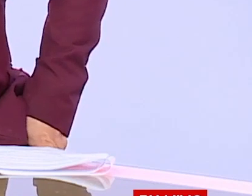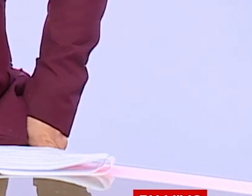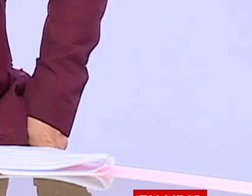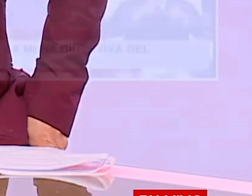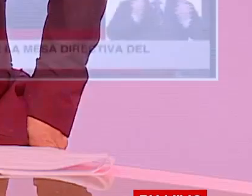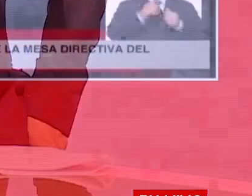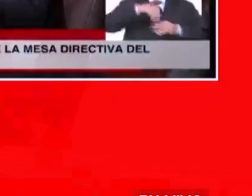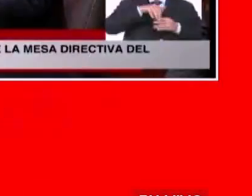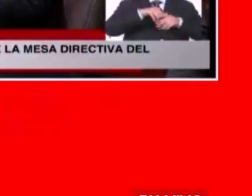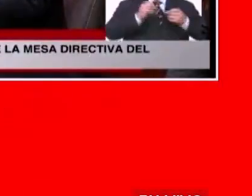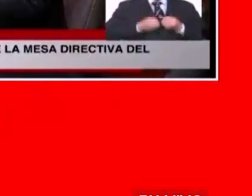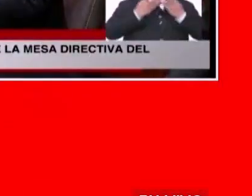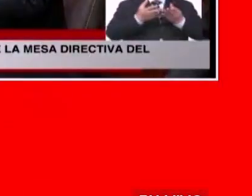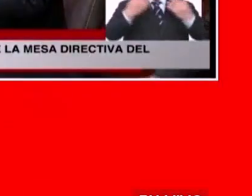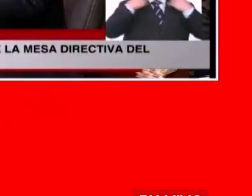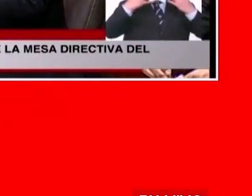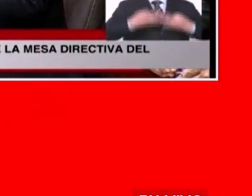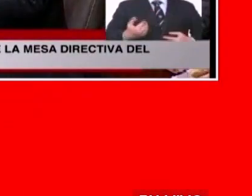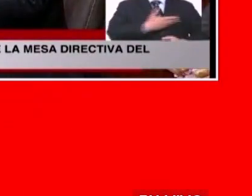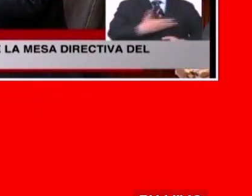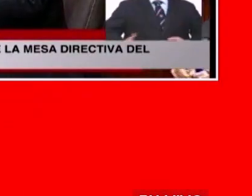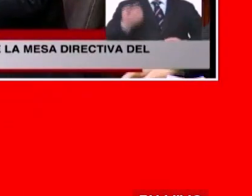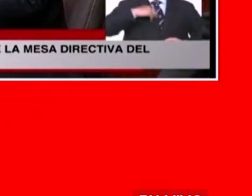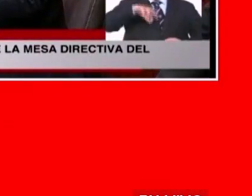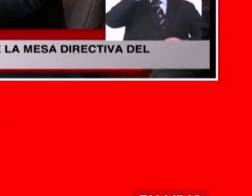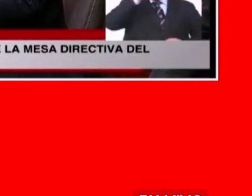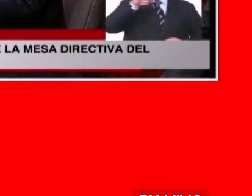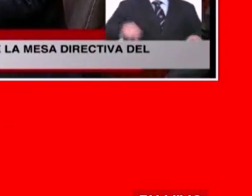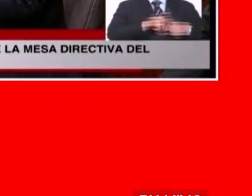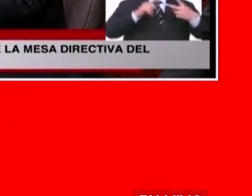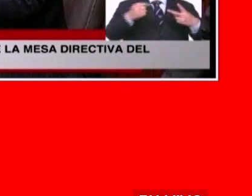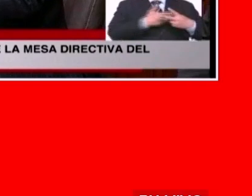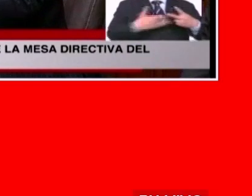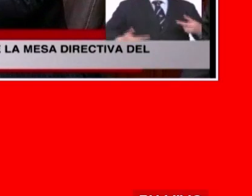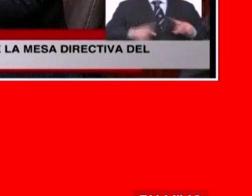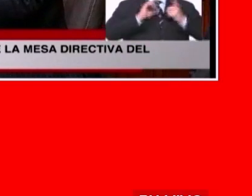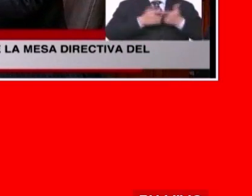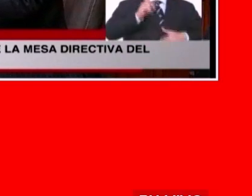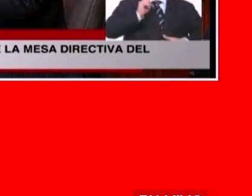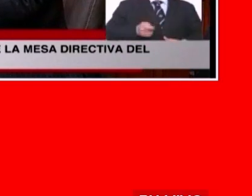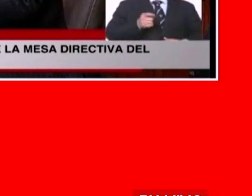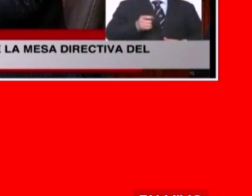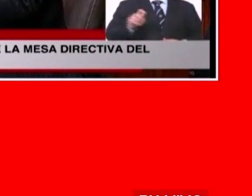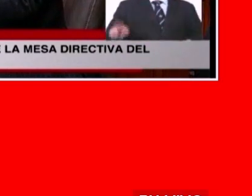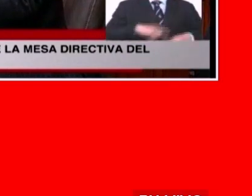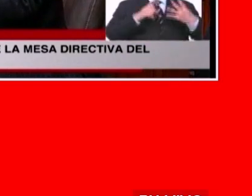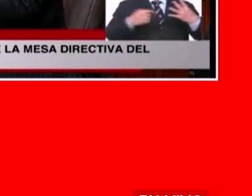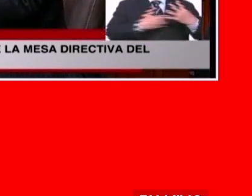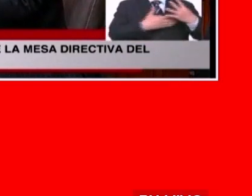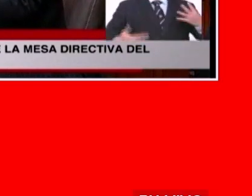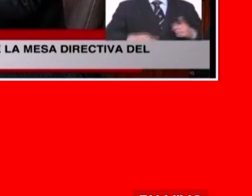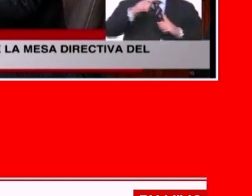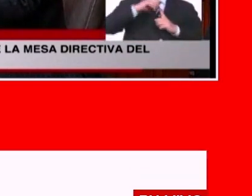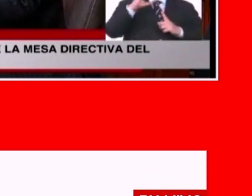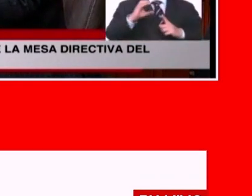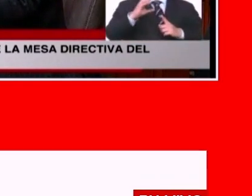fujimorista. Hay que señalar que al momento de que el congresista Soto toma